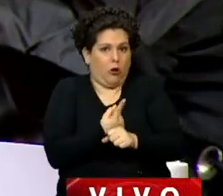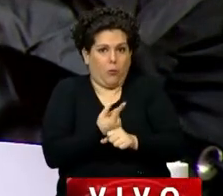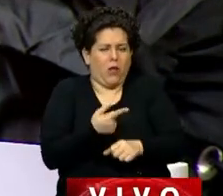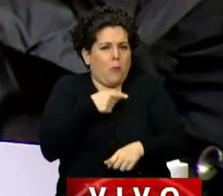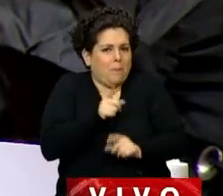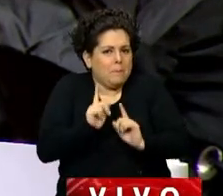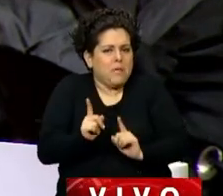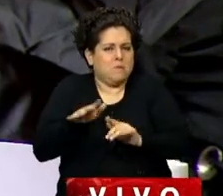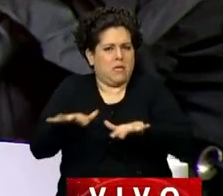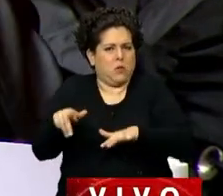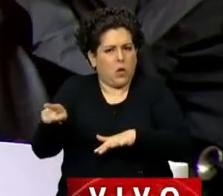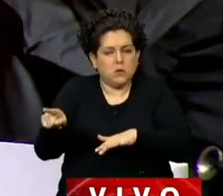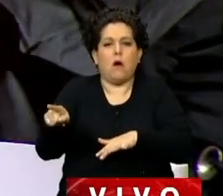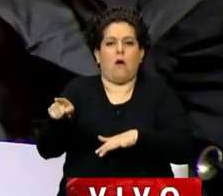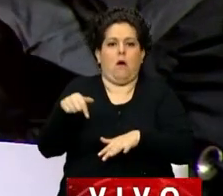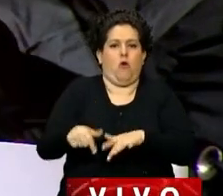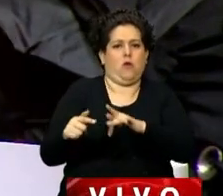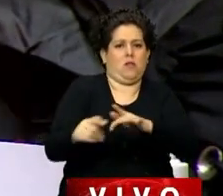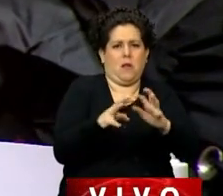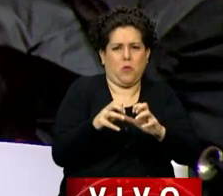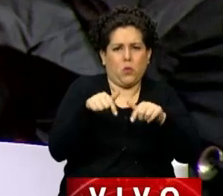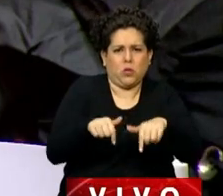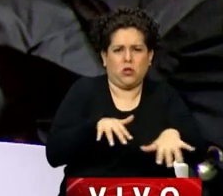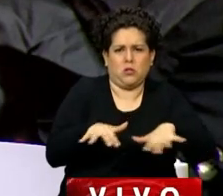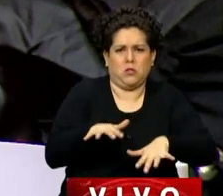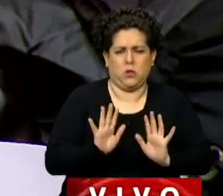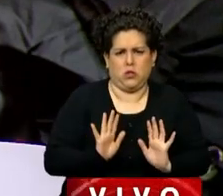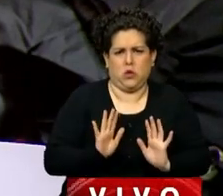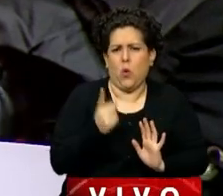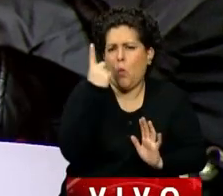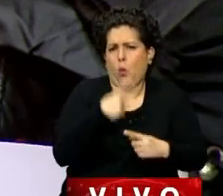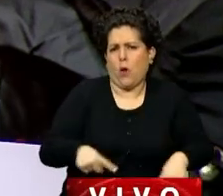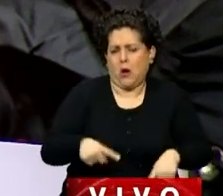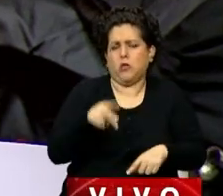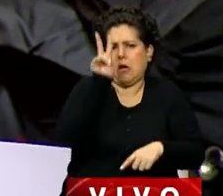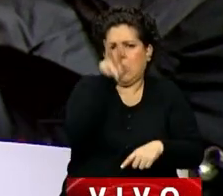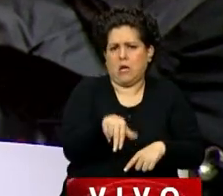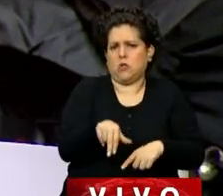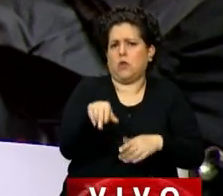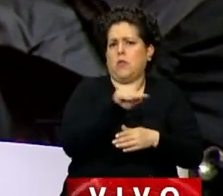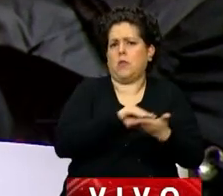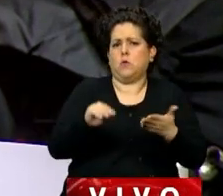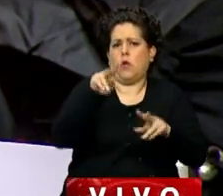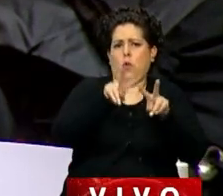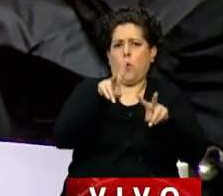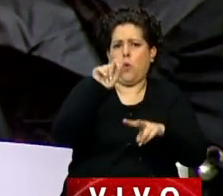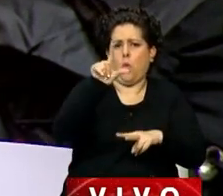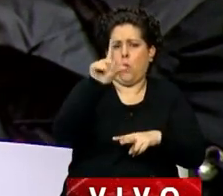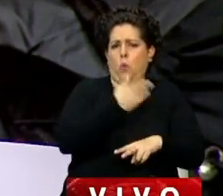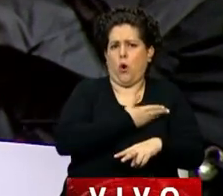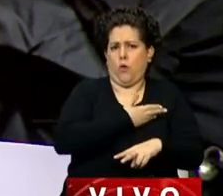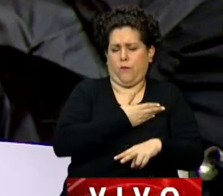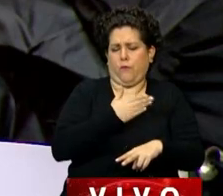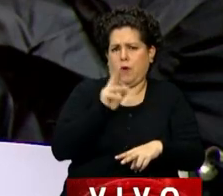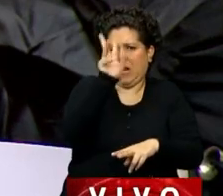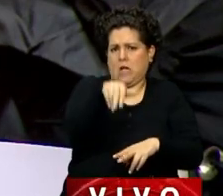esto. Y en una cosa, en una, tiene razón el diputado Wolf. Ya